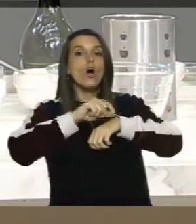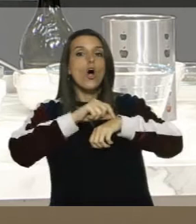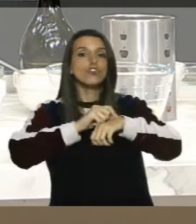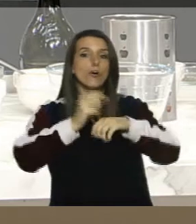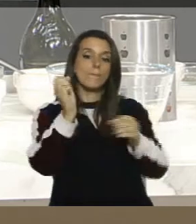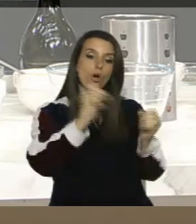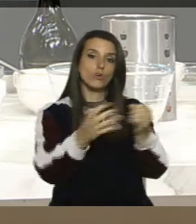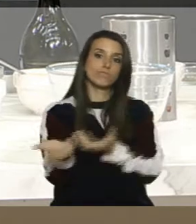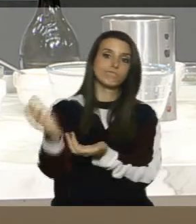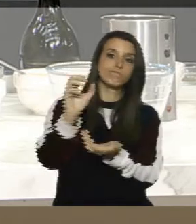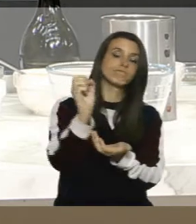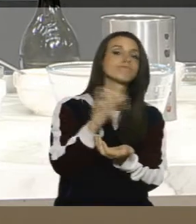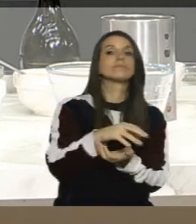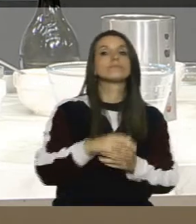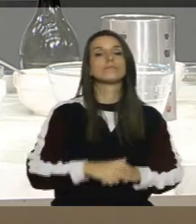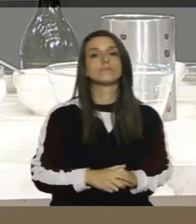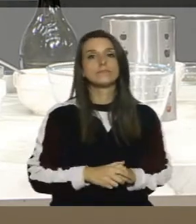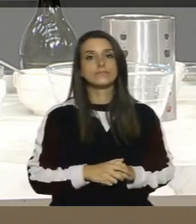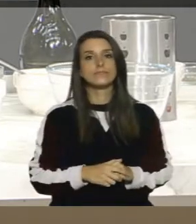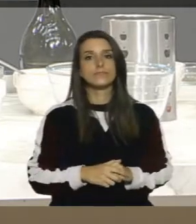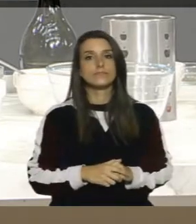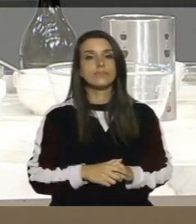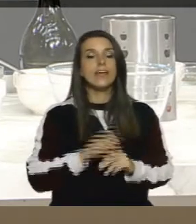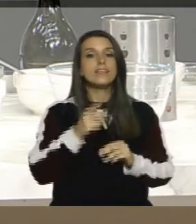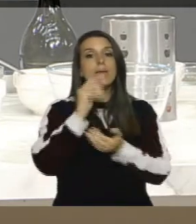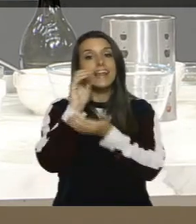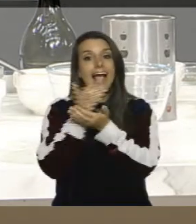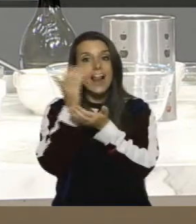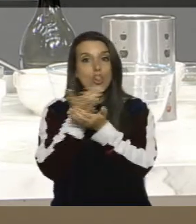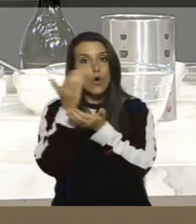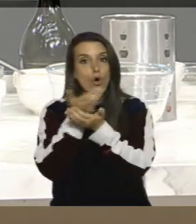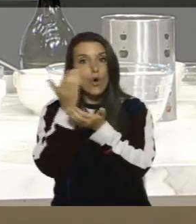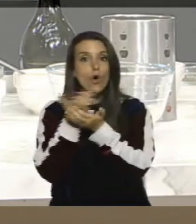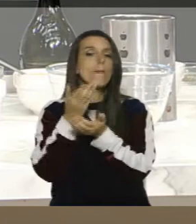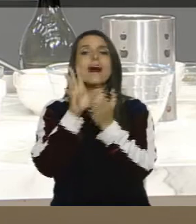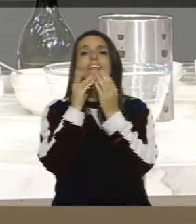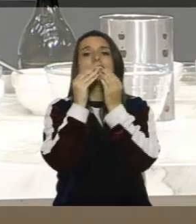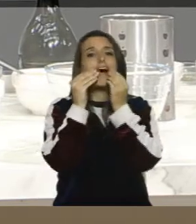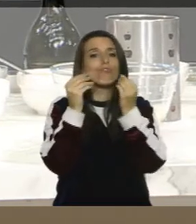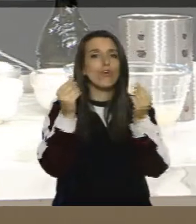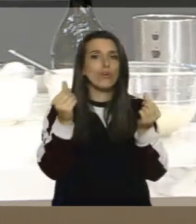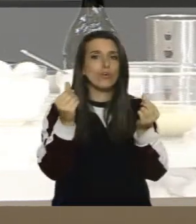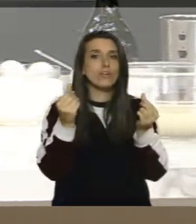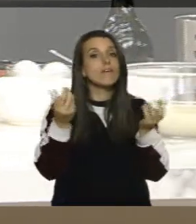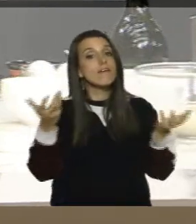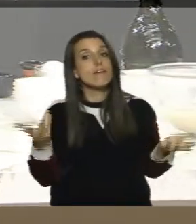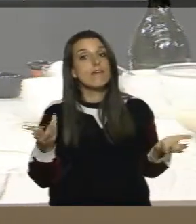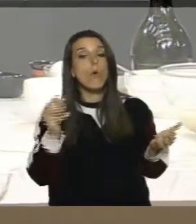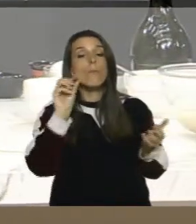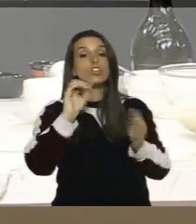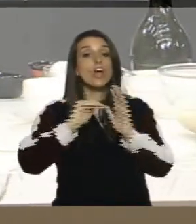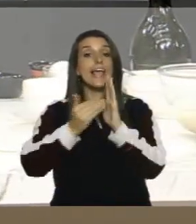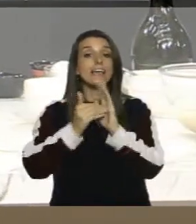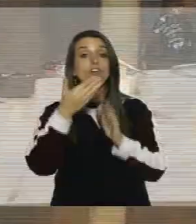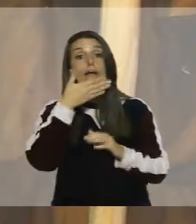Bien. Ah, pollito que le vamos a poner un poquito de caldo para que quede más sabroso también. Y le vamos a poner un poco de queso crema. Ay,